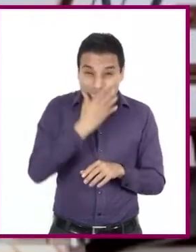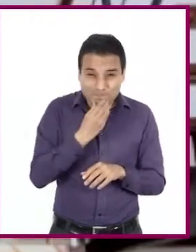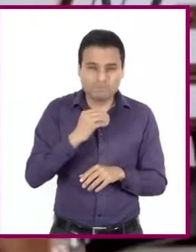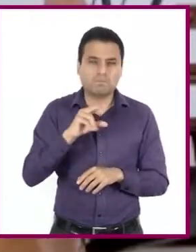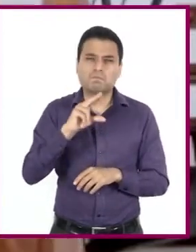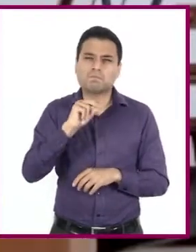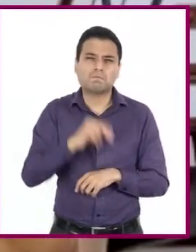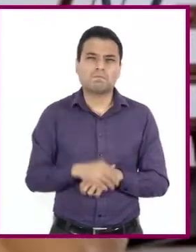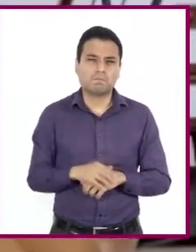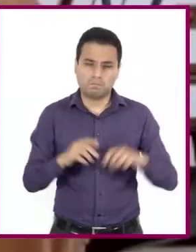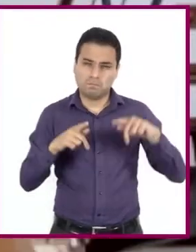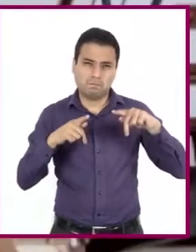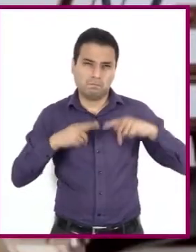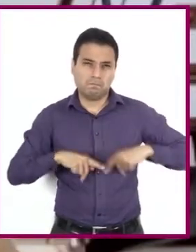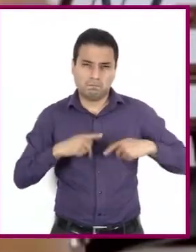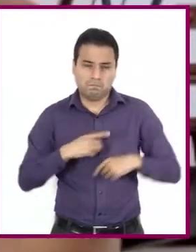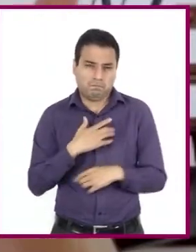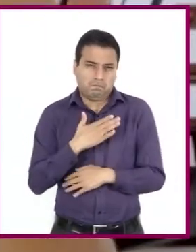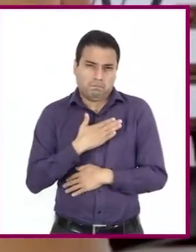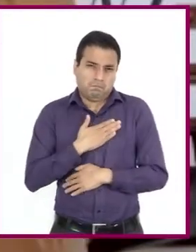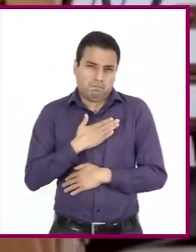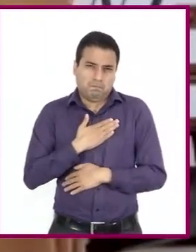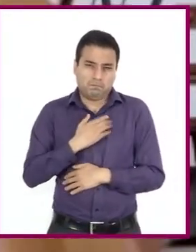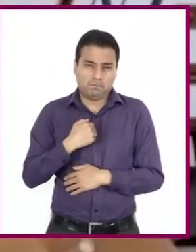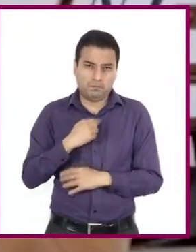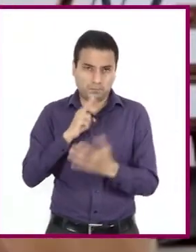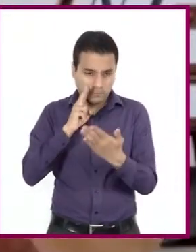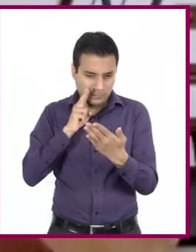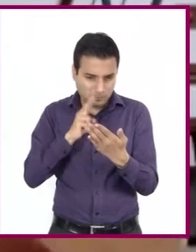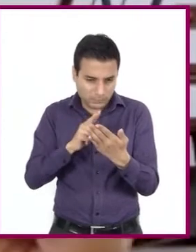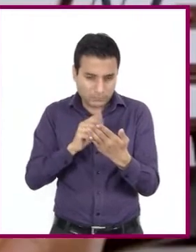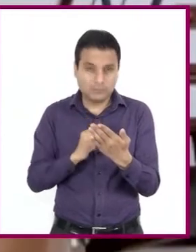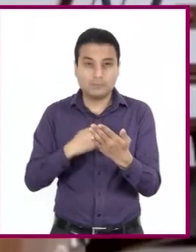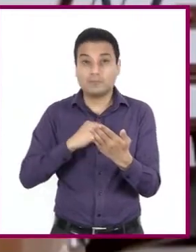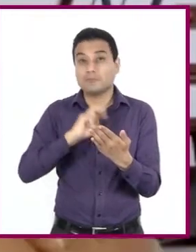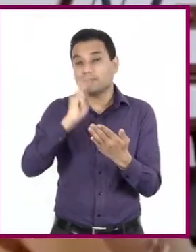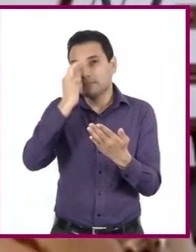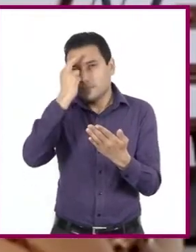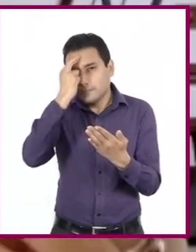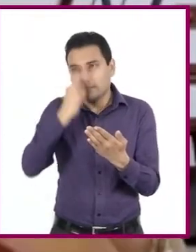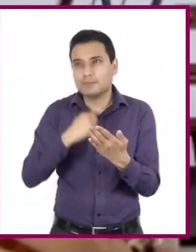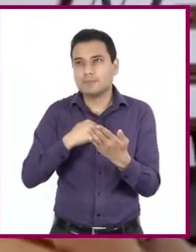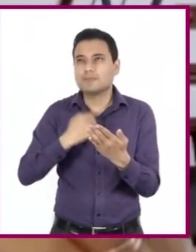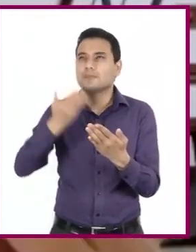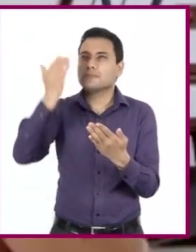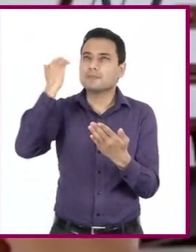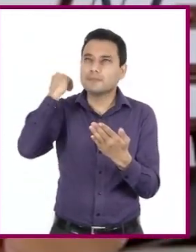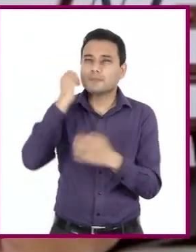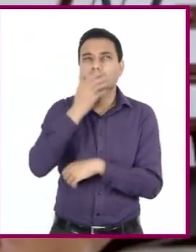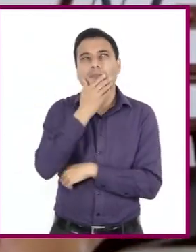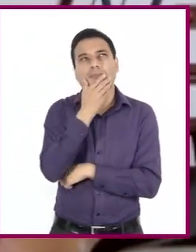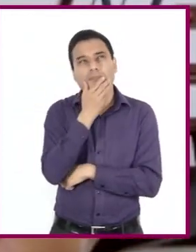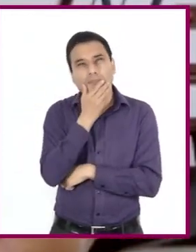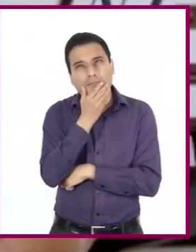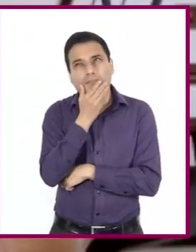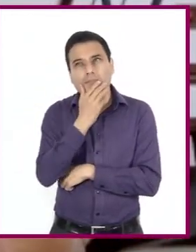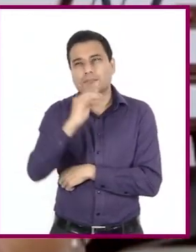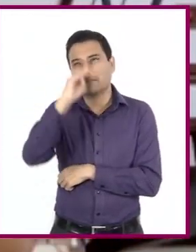lector, lo va a crear en su mente a partir de sus recuerdos, de su memoria visual, de